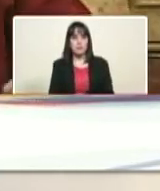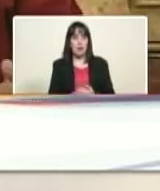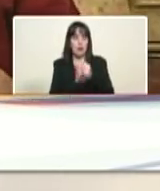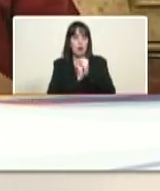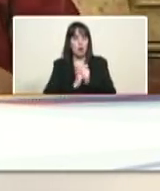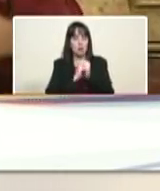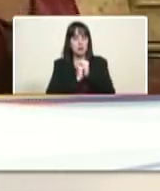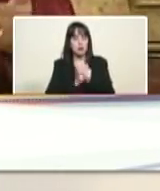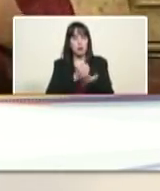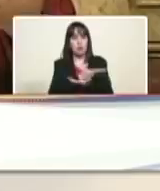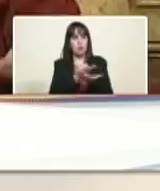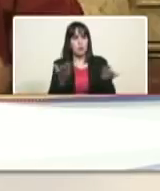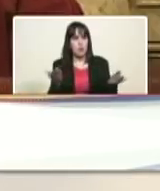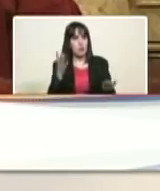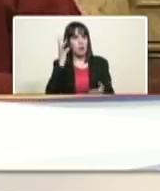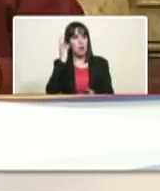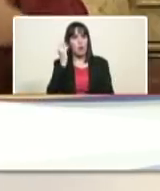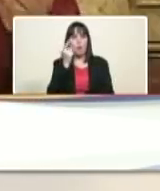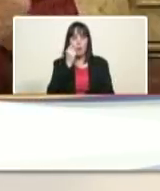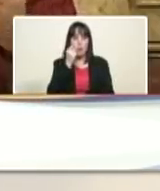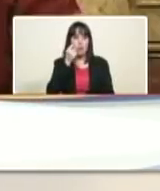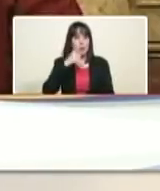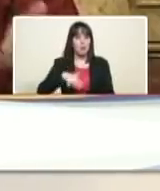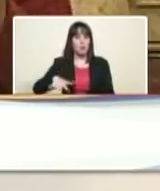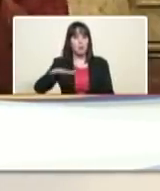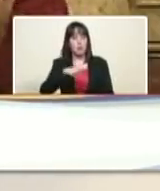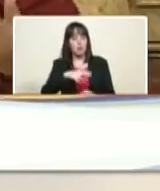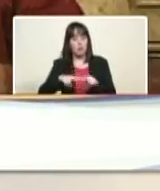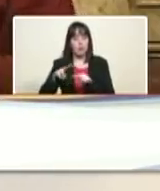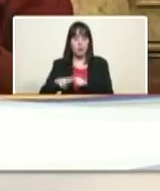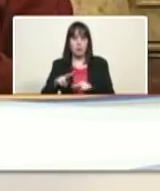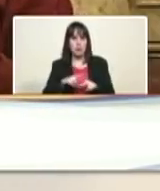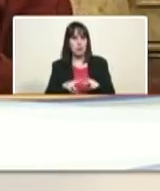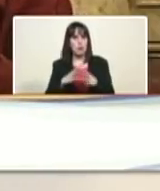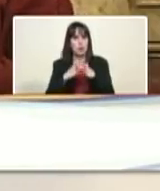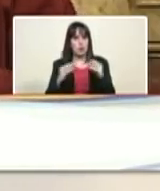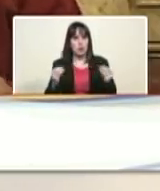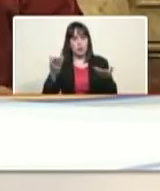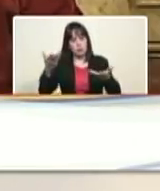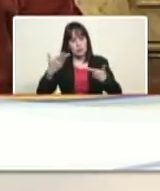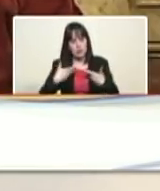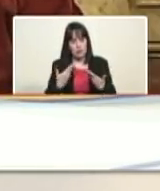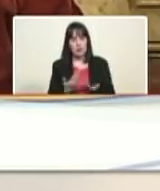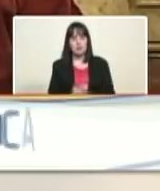de ustedes, mujeres, hombres del pueblo, niños, niñas, jóvenes, sus oraciones llegan a mí.